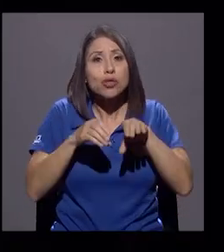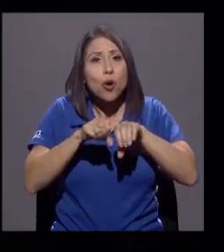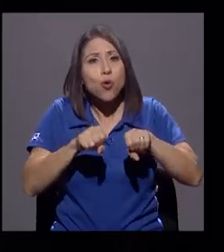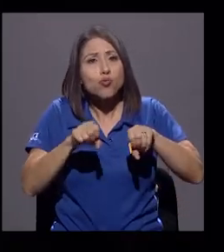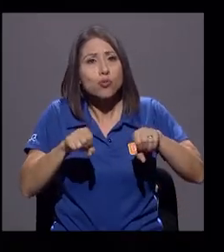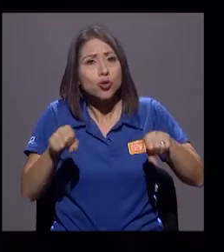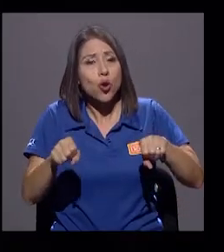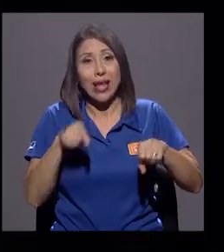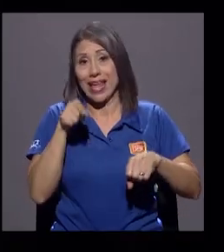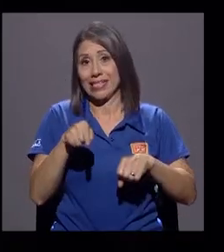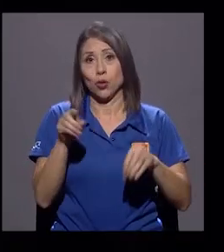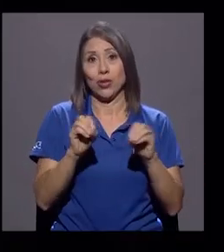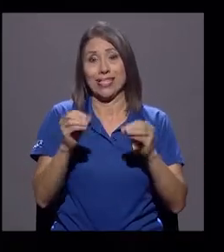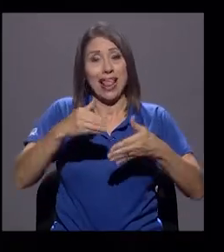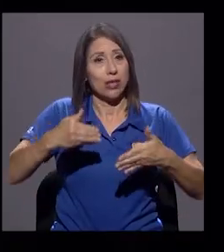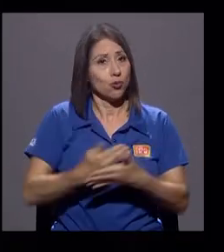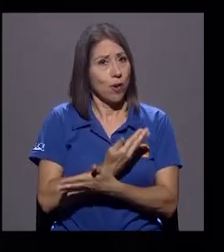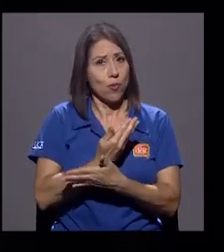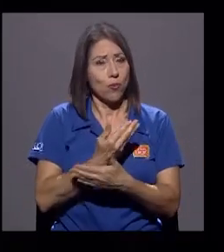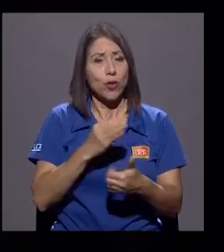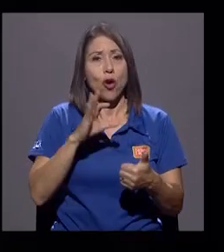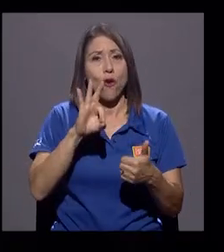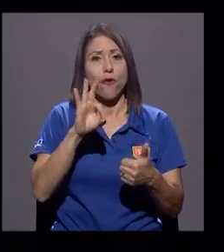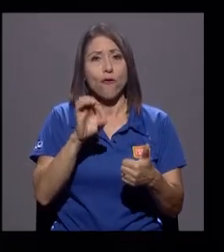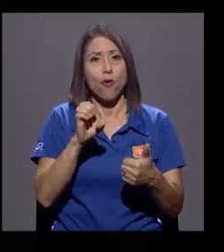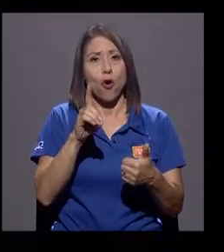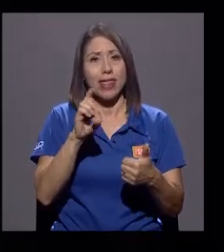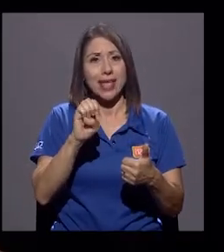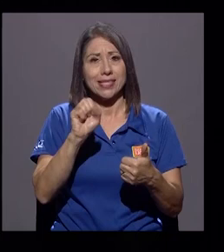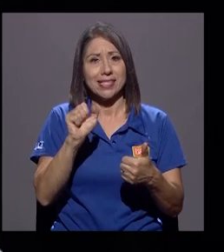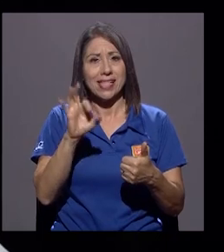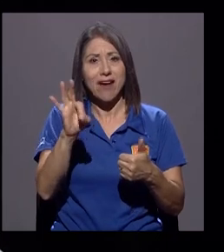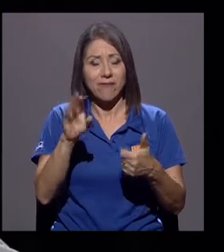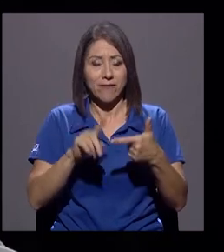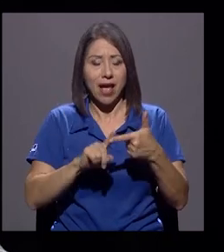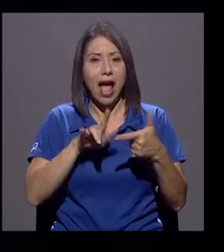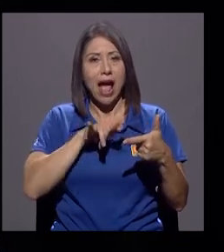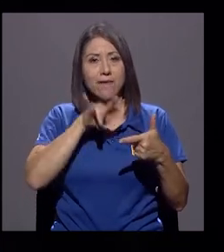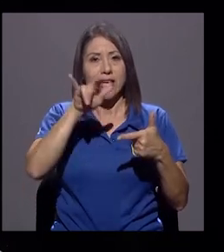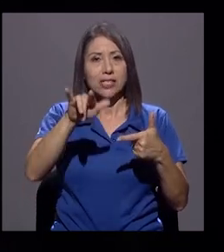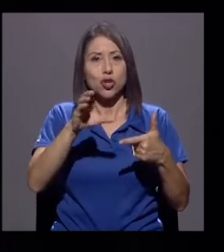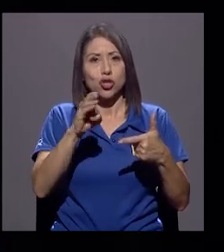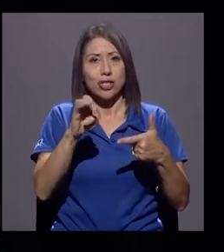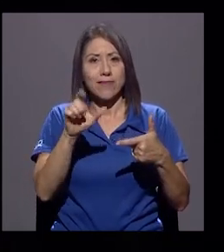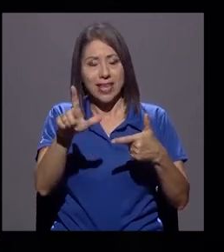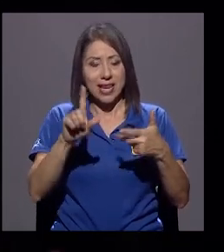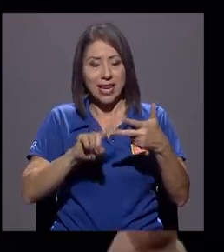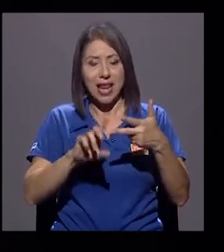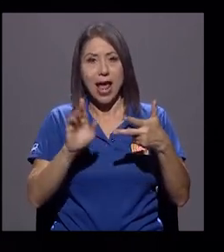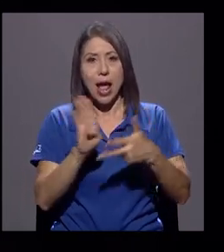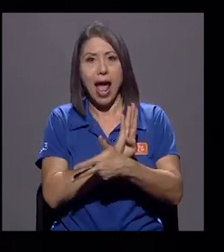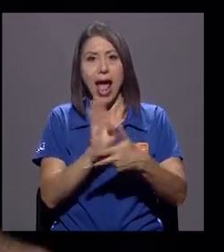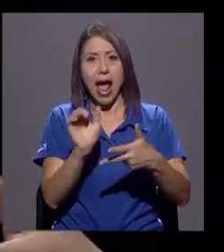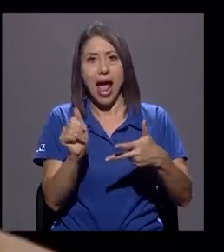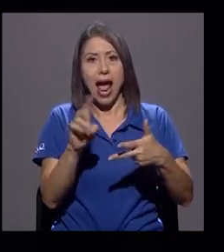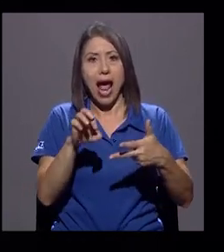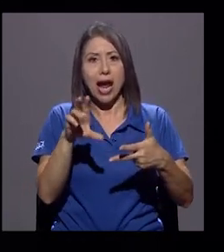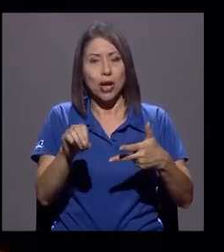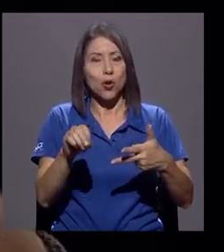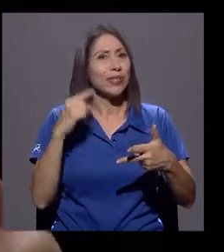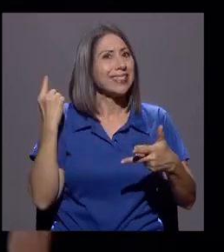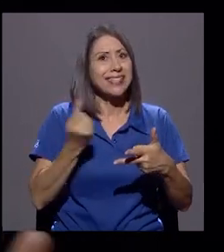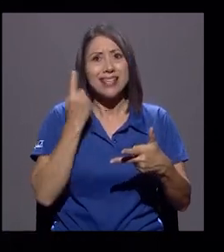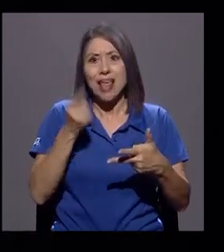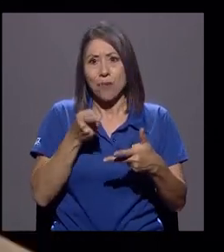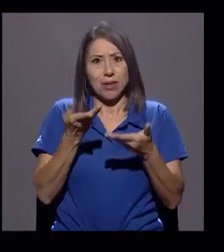esto no es nada nuevo fodesaf aviación civil anglo o sea siempre siempre ha estado sobre la mesa de la descomposición de esos partidos